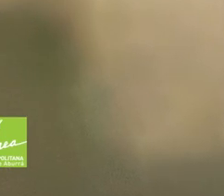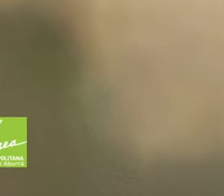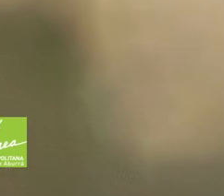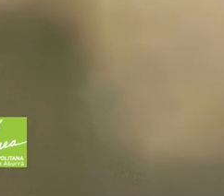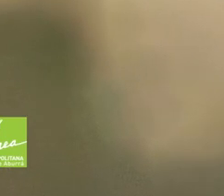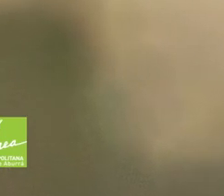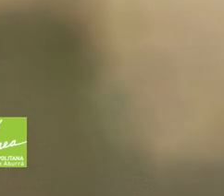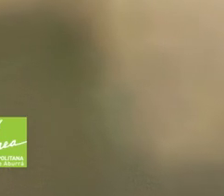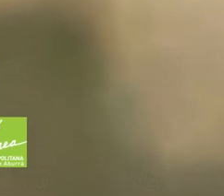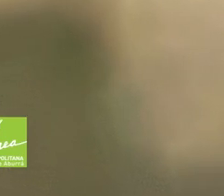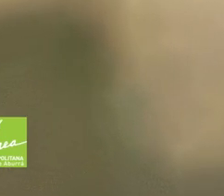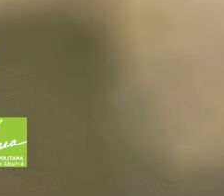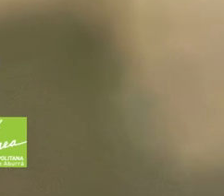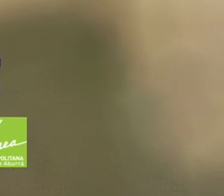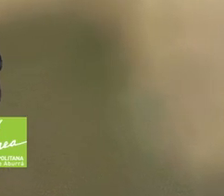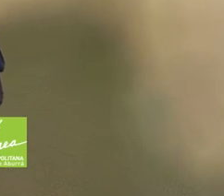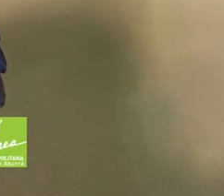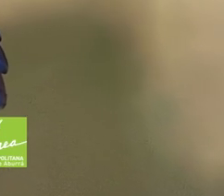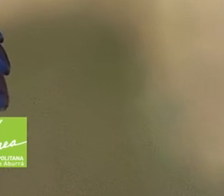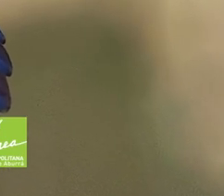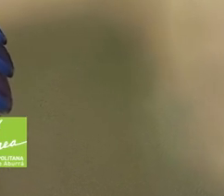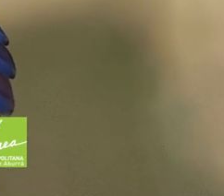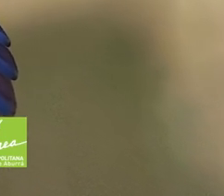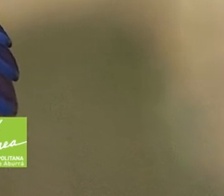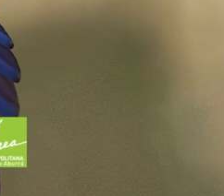Área Metropolitana del Valle de Aburrá.